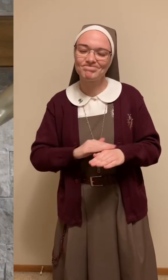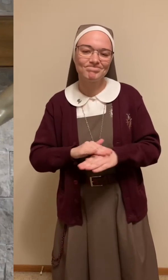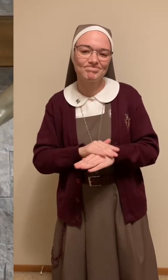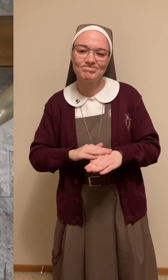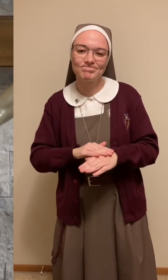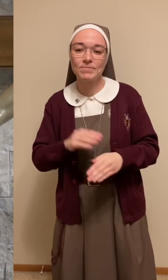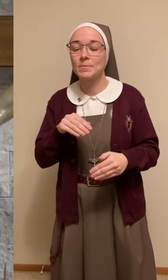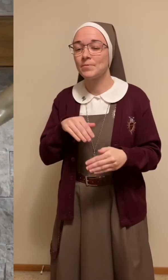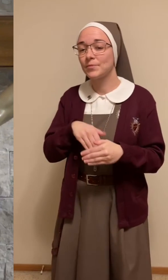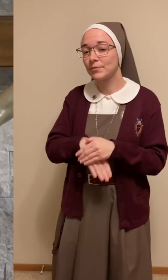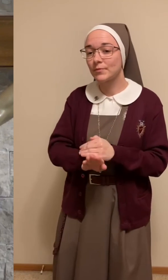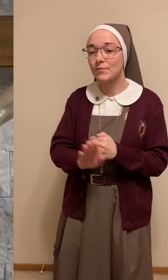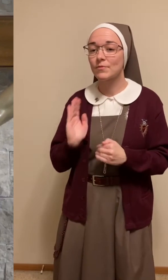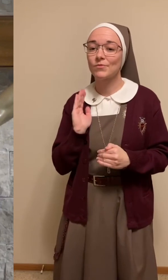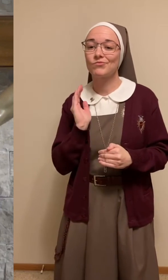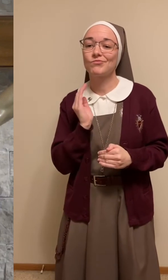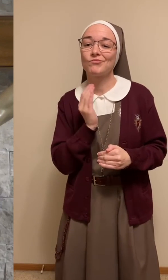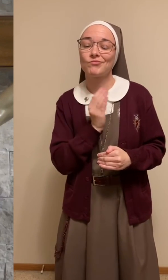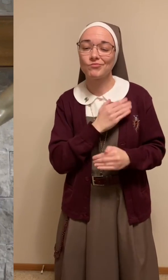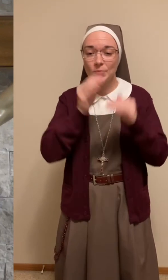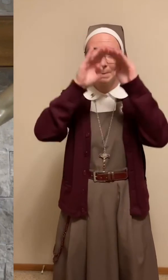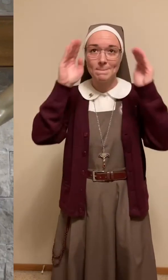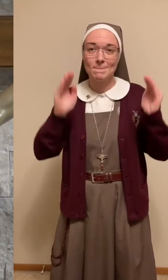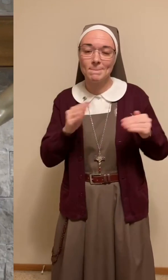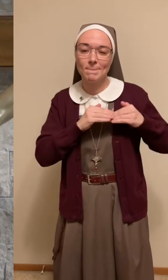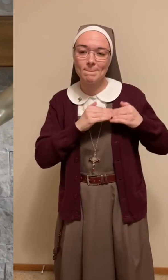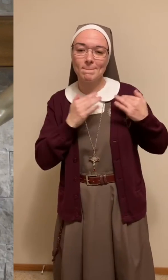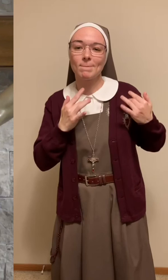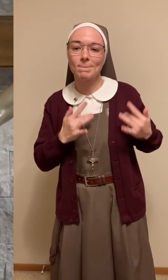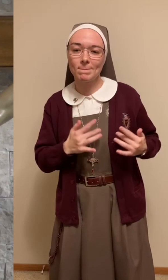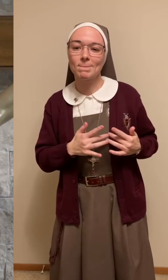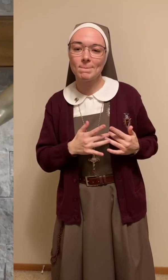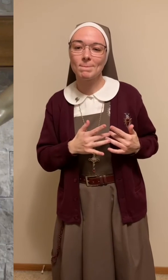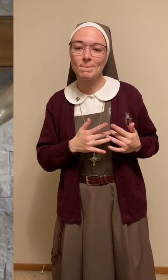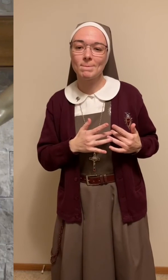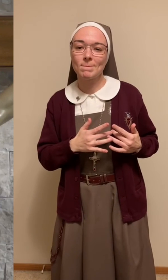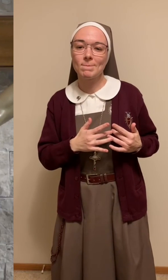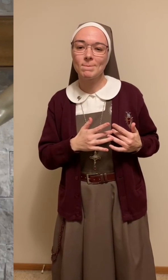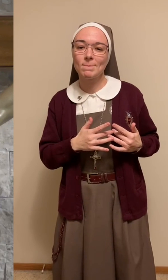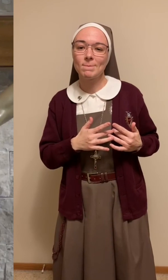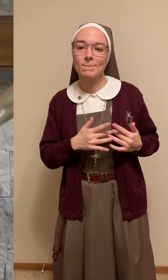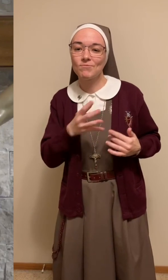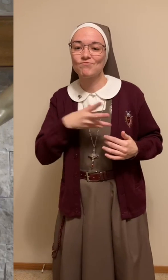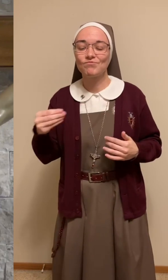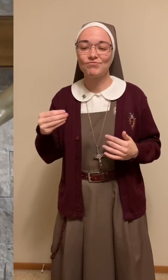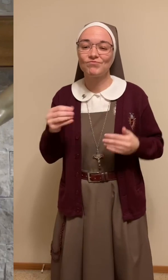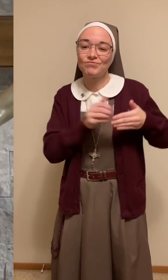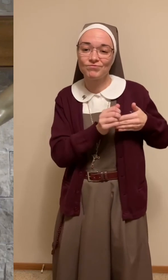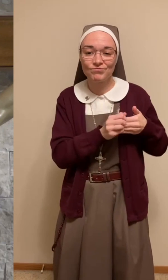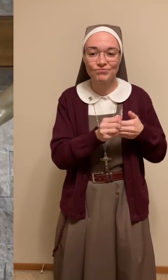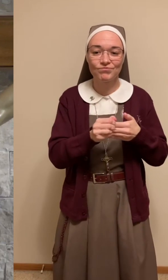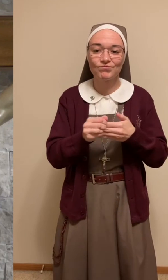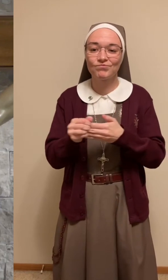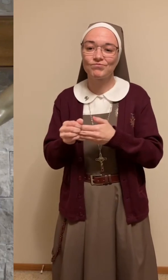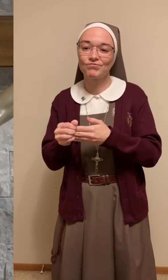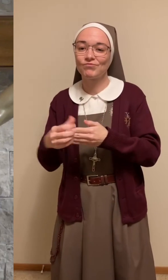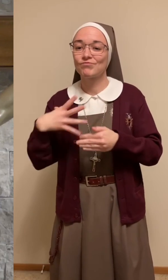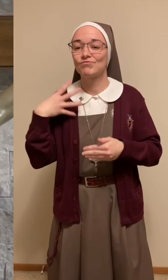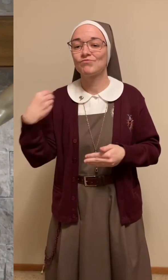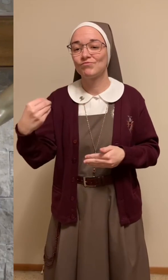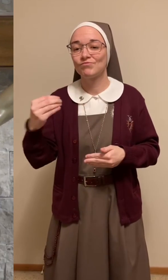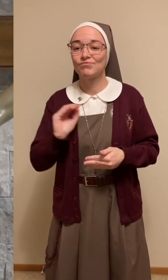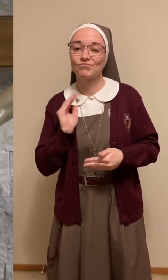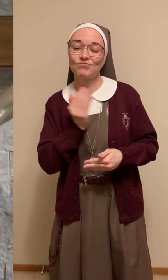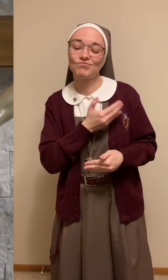entra a la casa de nuestro corazón y sácanos en nuestros propios munditos